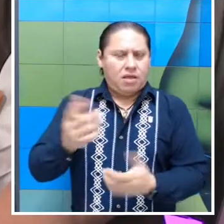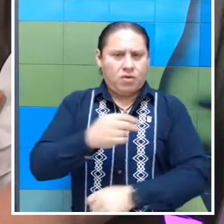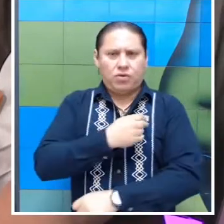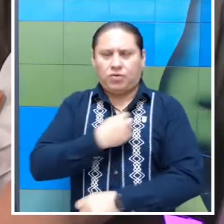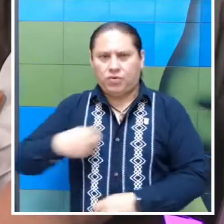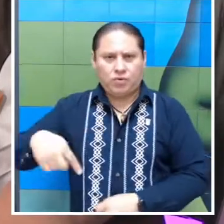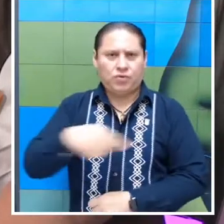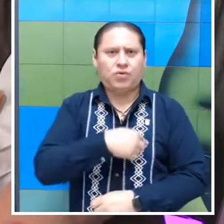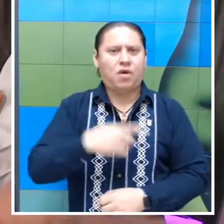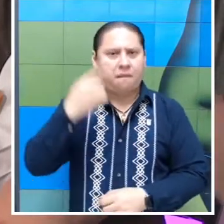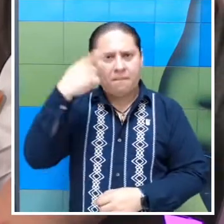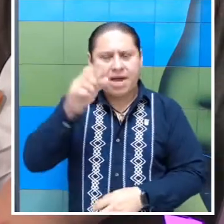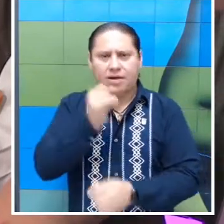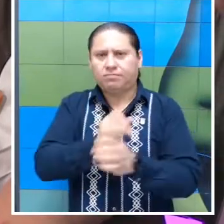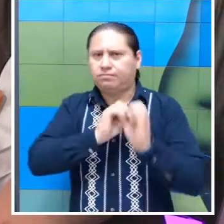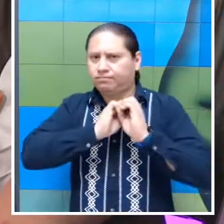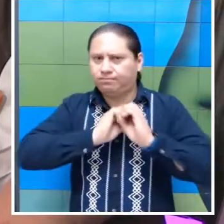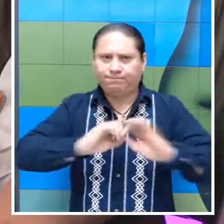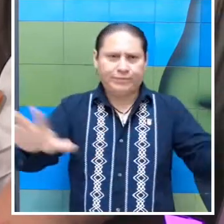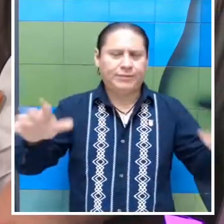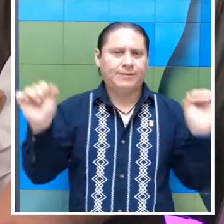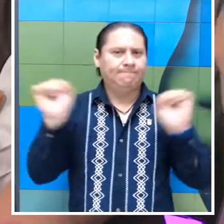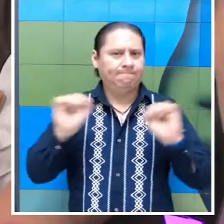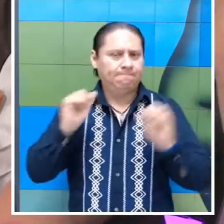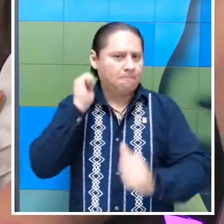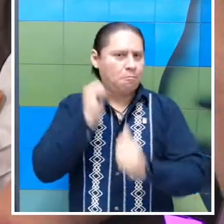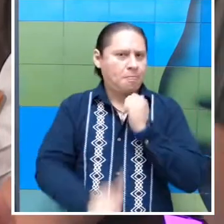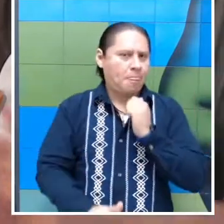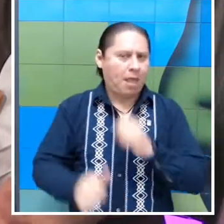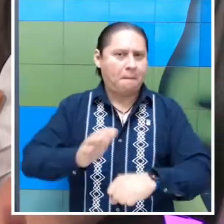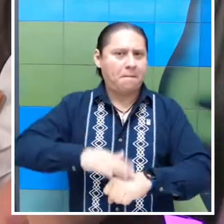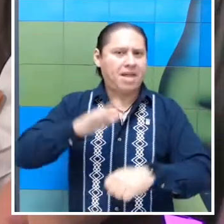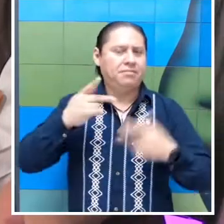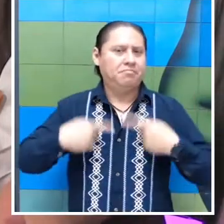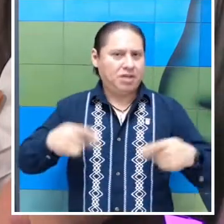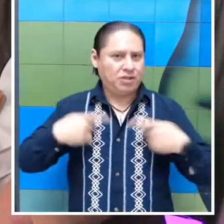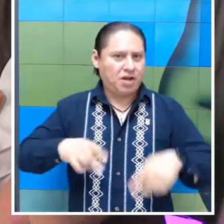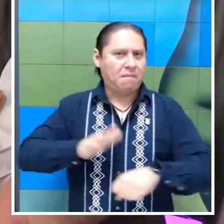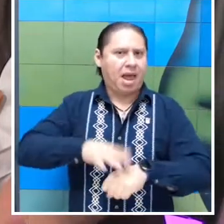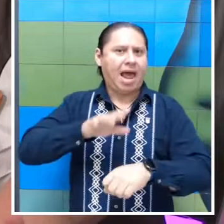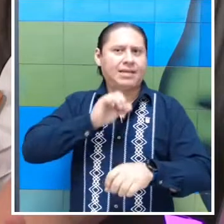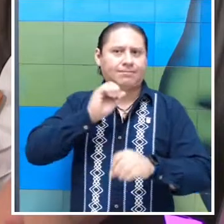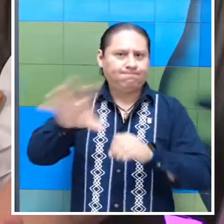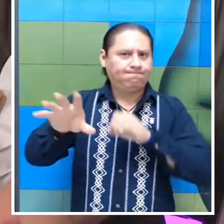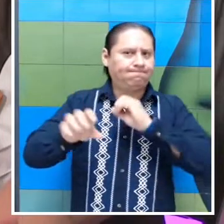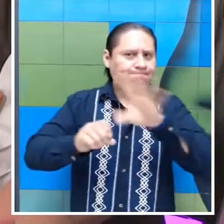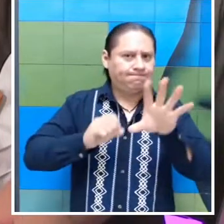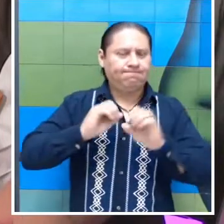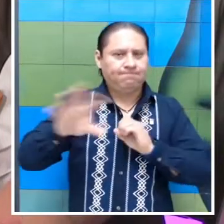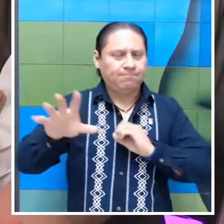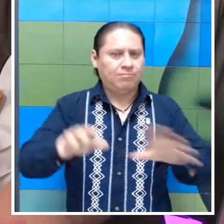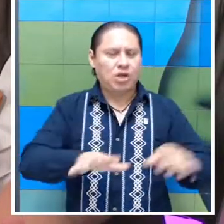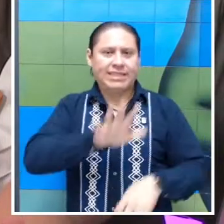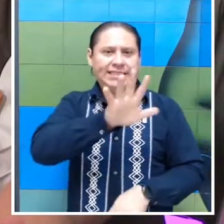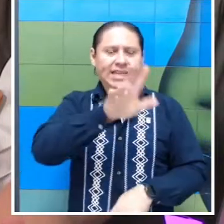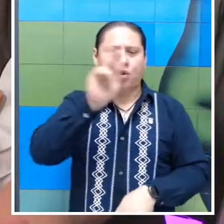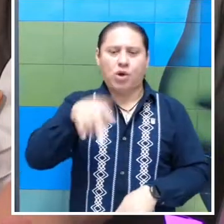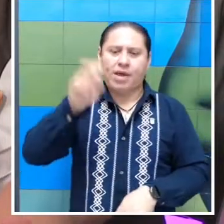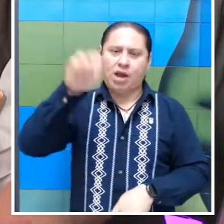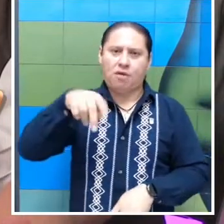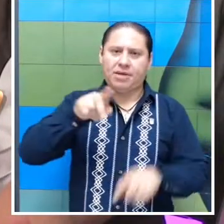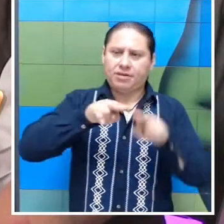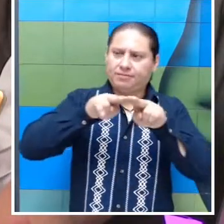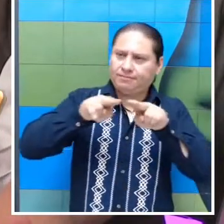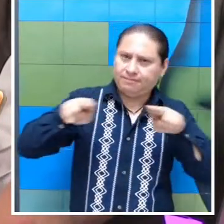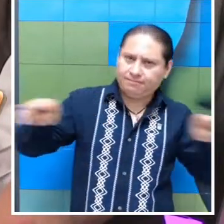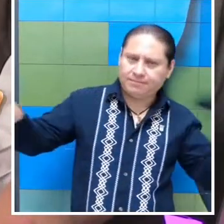para que puedan dar la difusión de esta carrera y podamos llegar a más gentes, a más familias. Son 5 kilómetros y